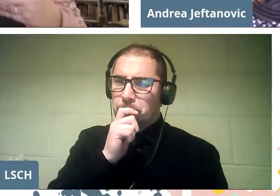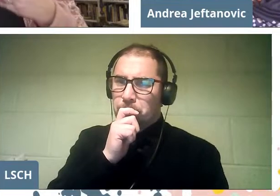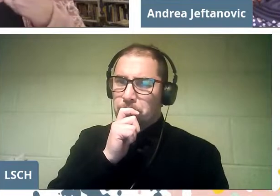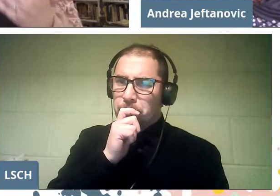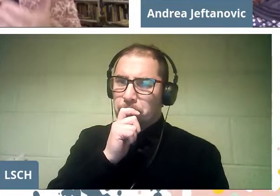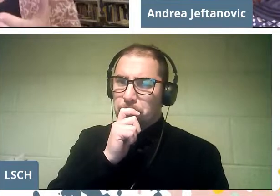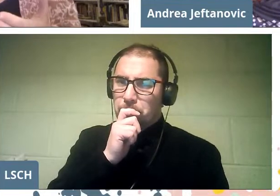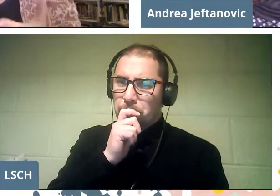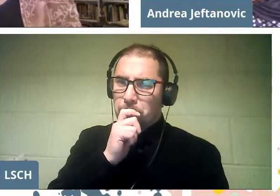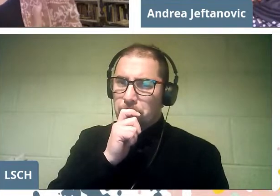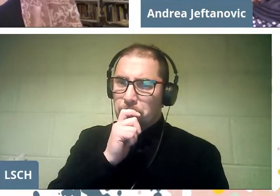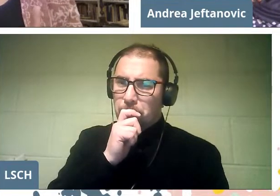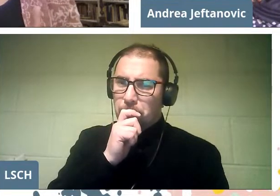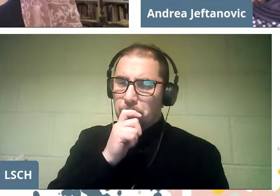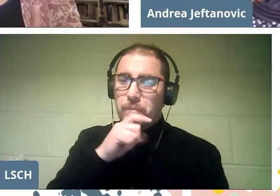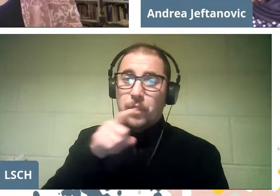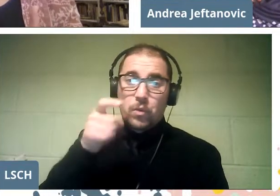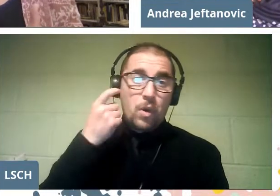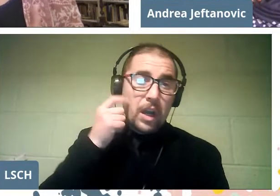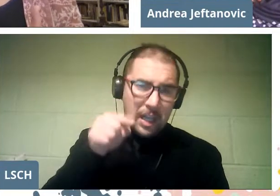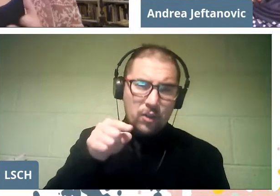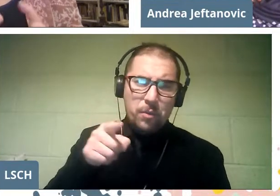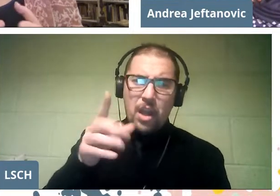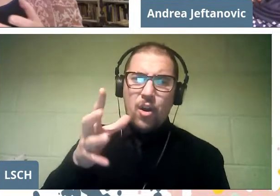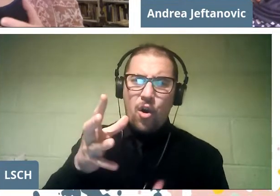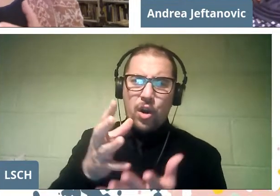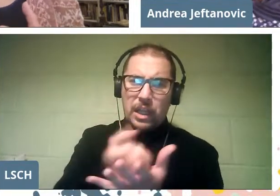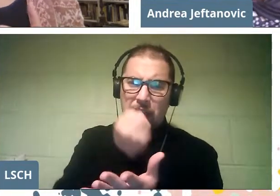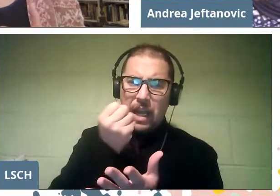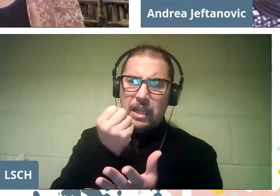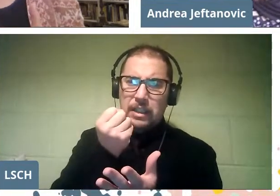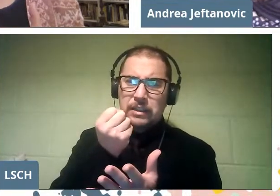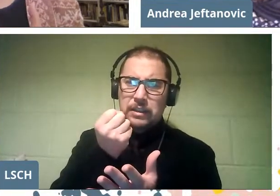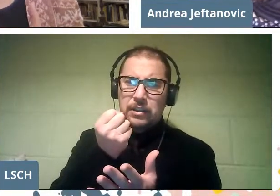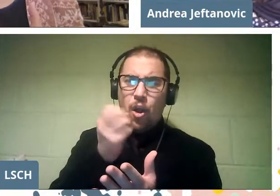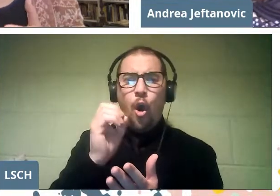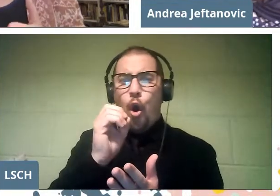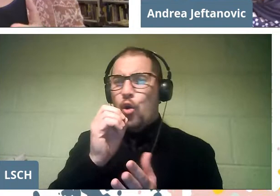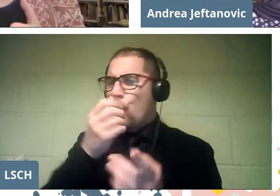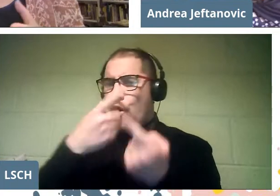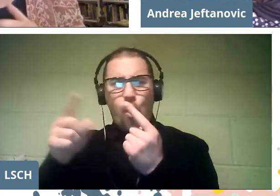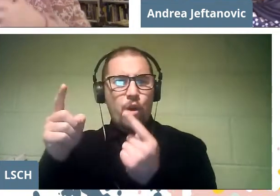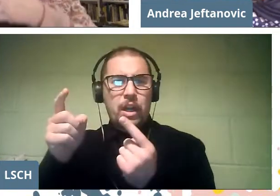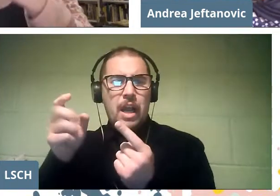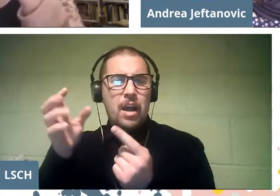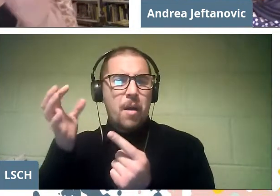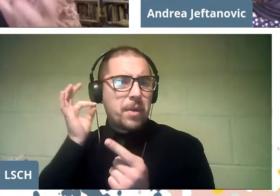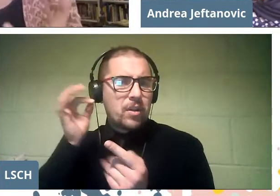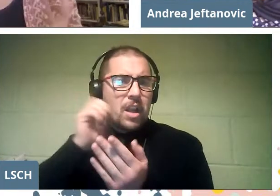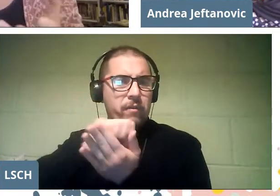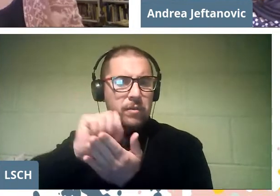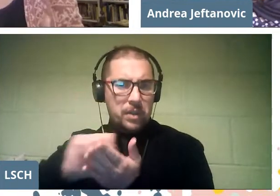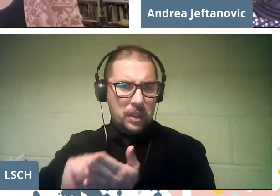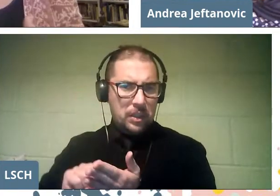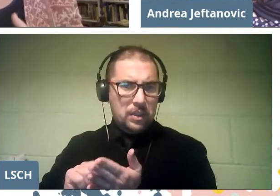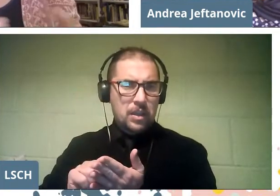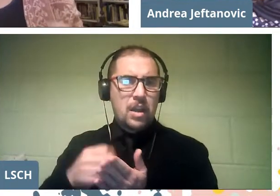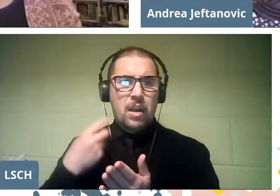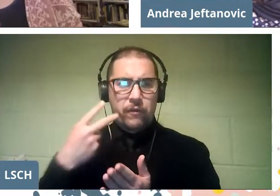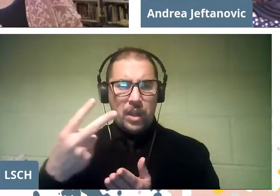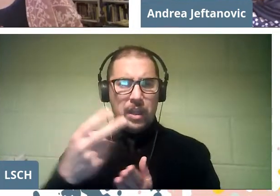realizar, concretar ese traslado y hacerse una otra en el modo de viaje y